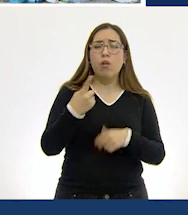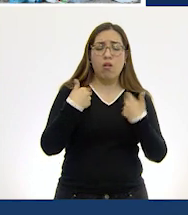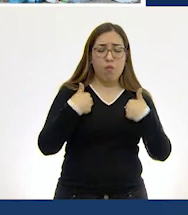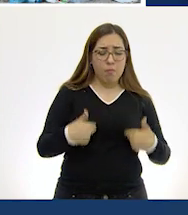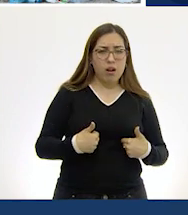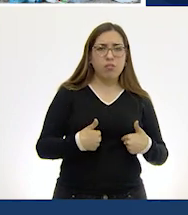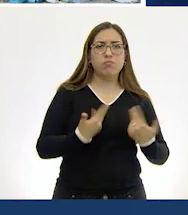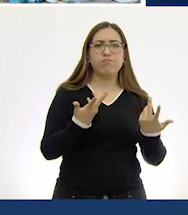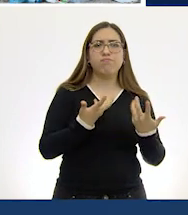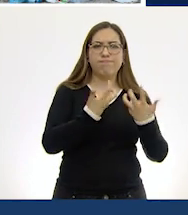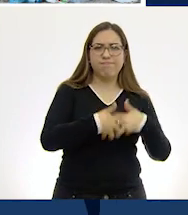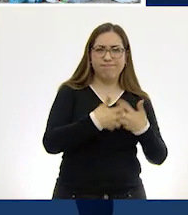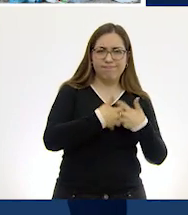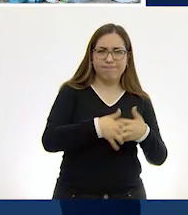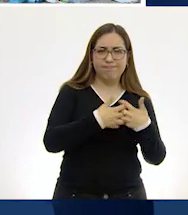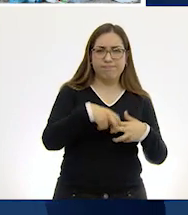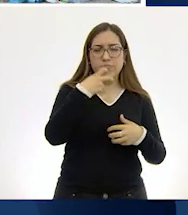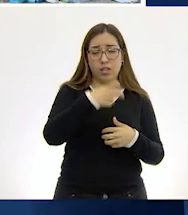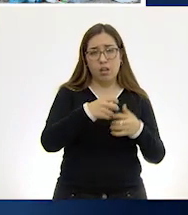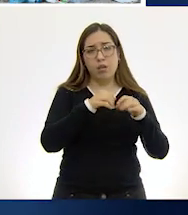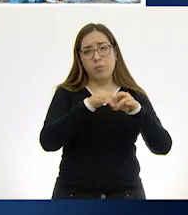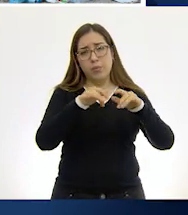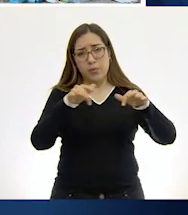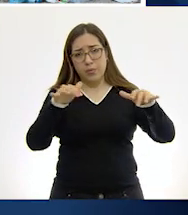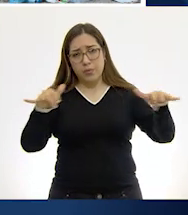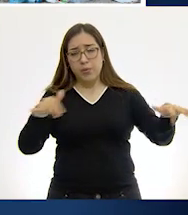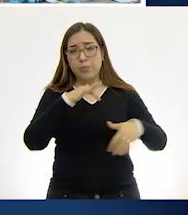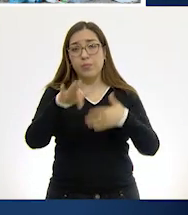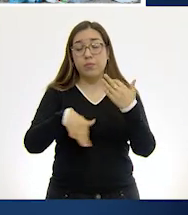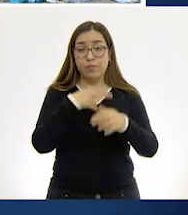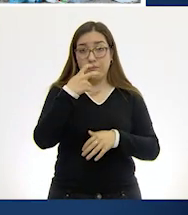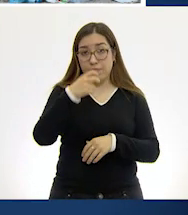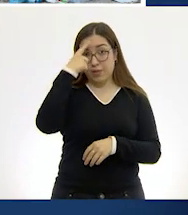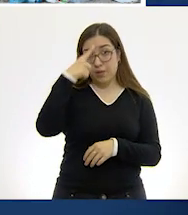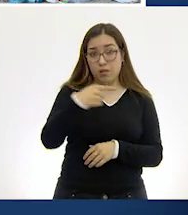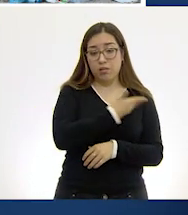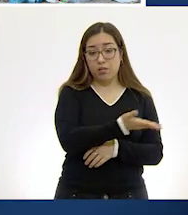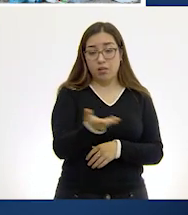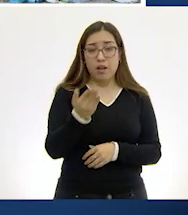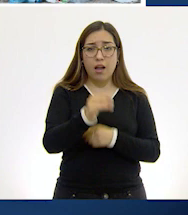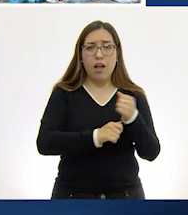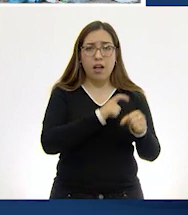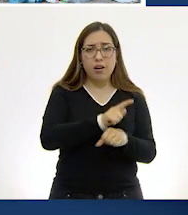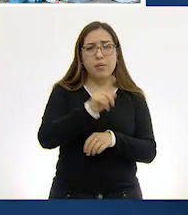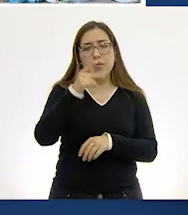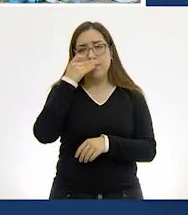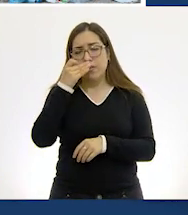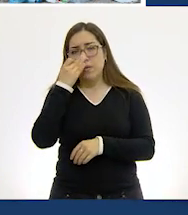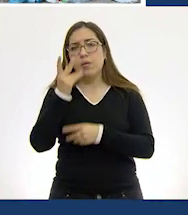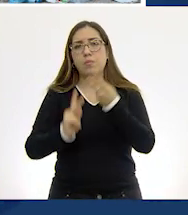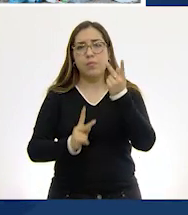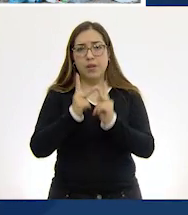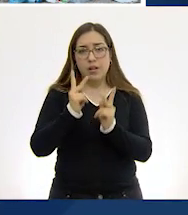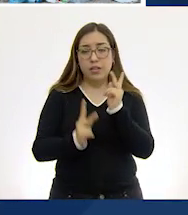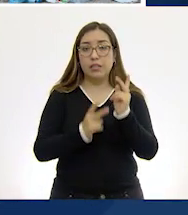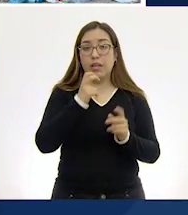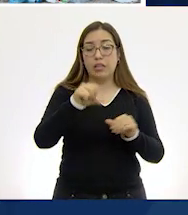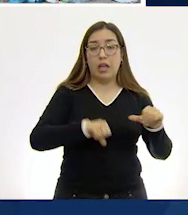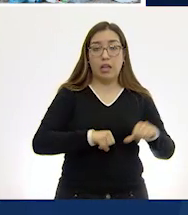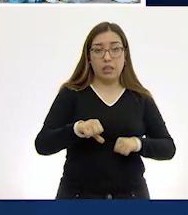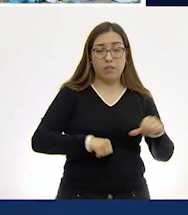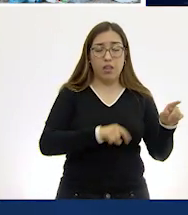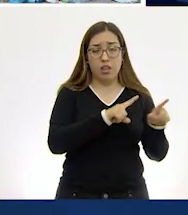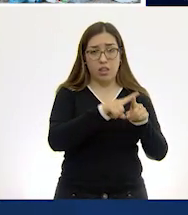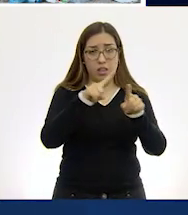humanas tiene graves consecuencias para muchas especies. Las actividades industriales, agrícolas, ganaderas y